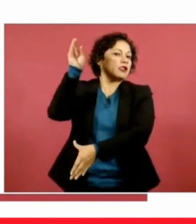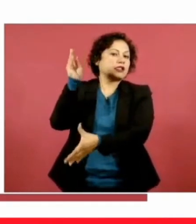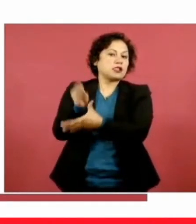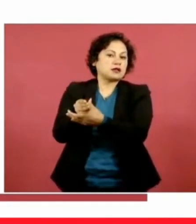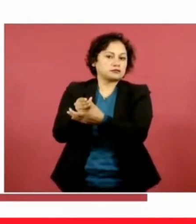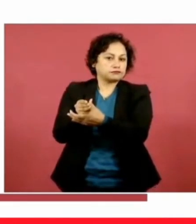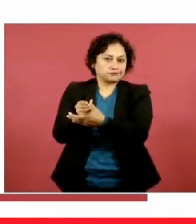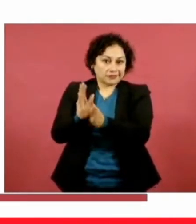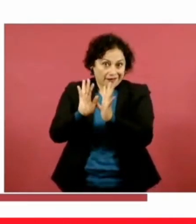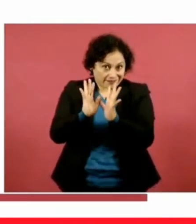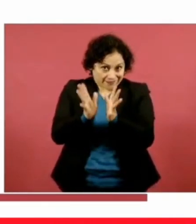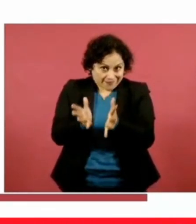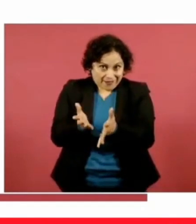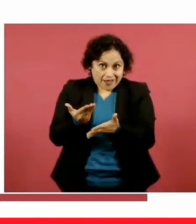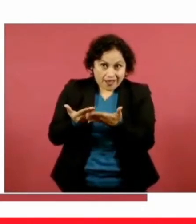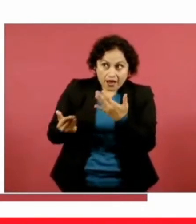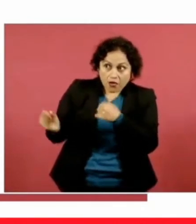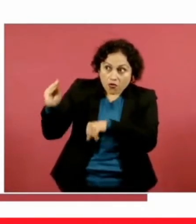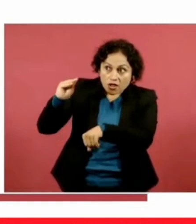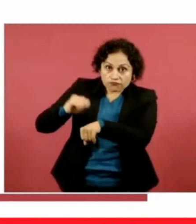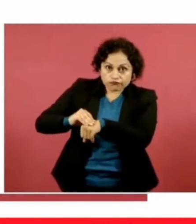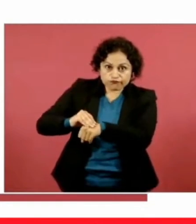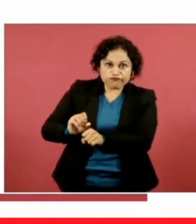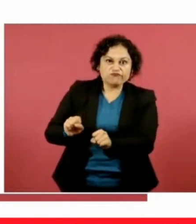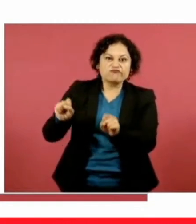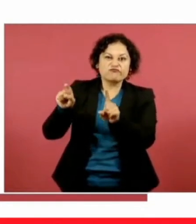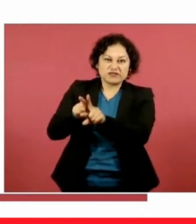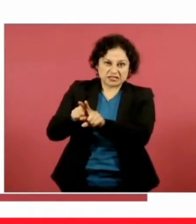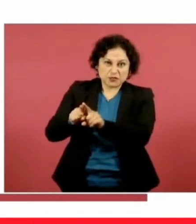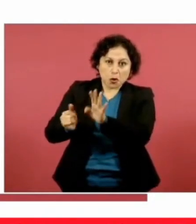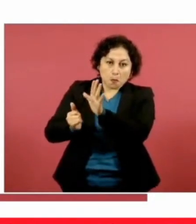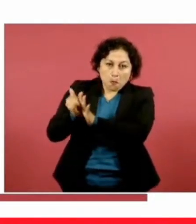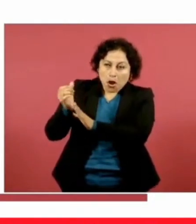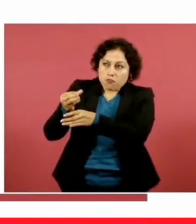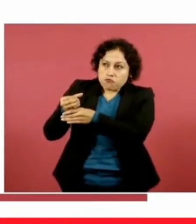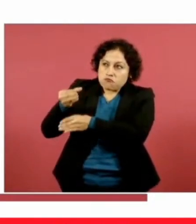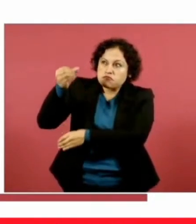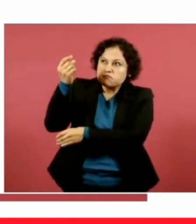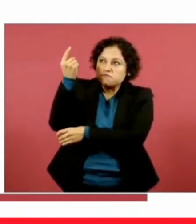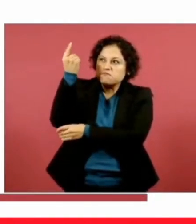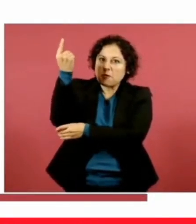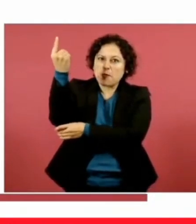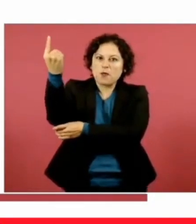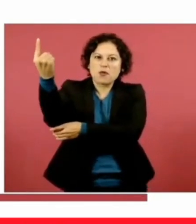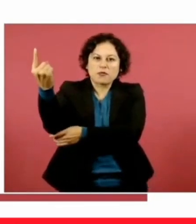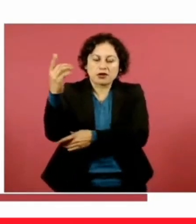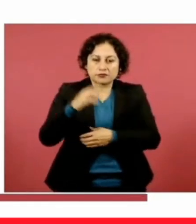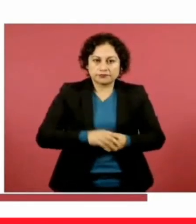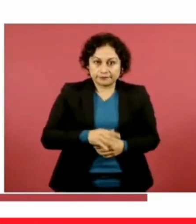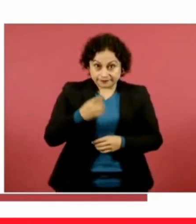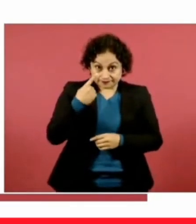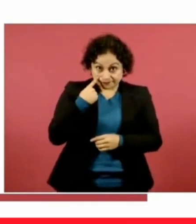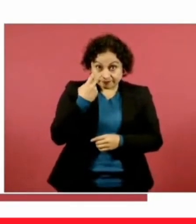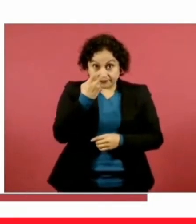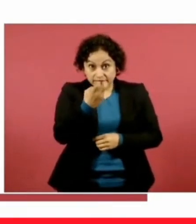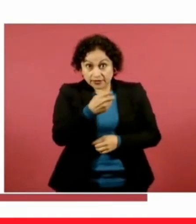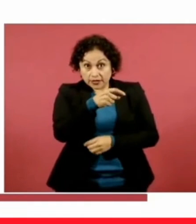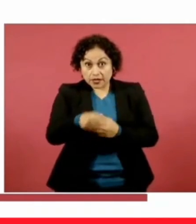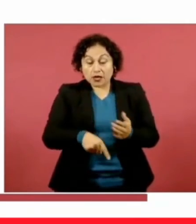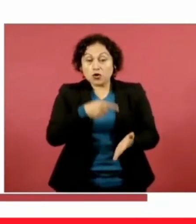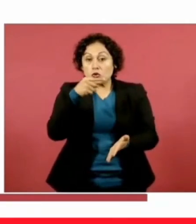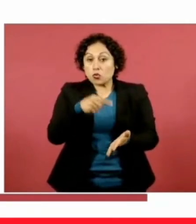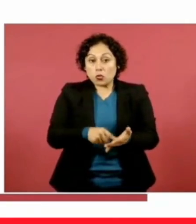las antenas también están sobre esos caminos. Los caminos que en este mapa no tienen antenas porque ya tienen